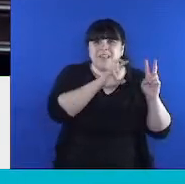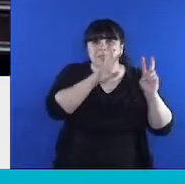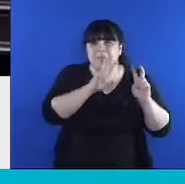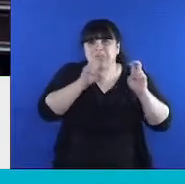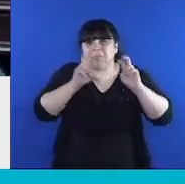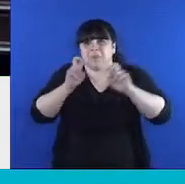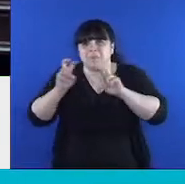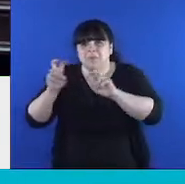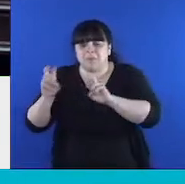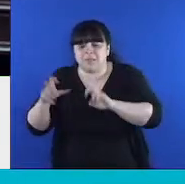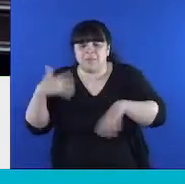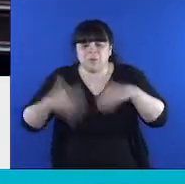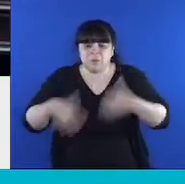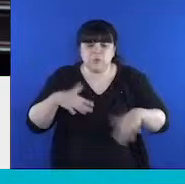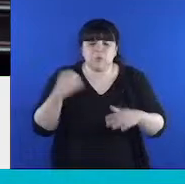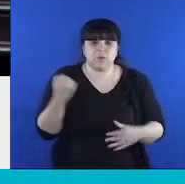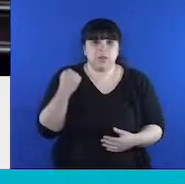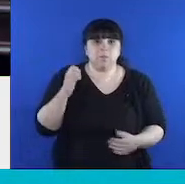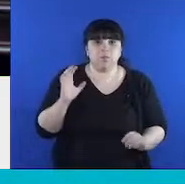importante,